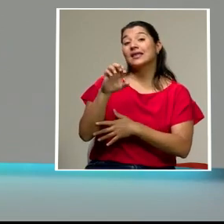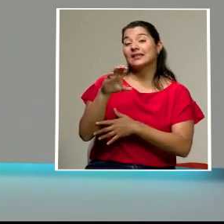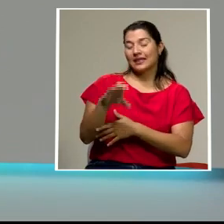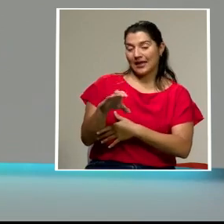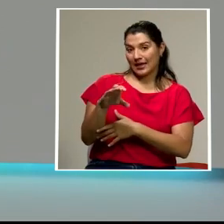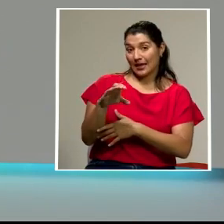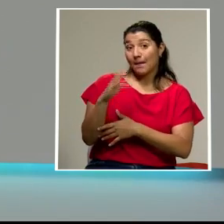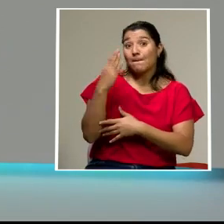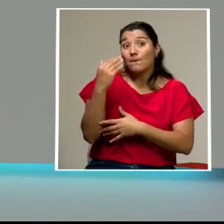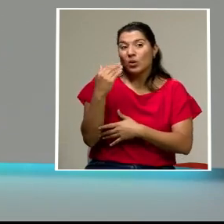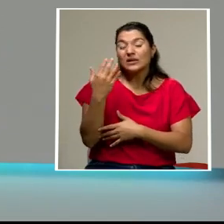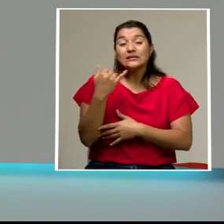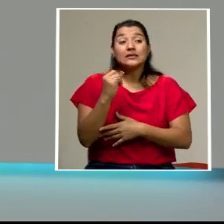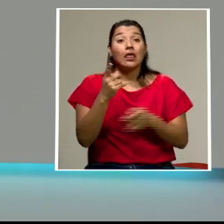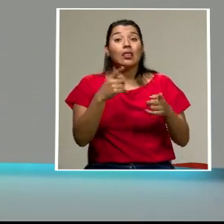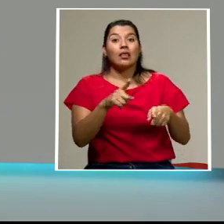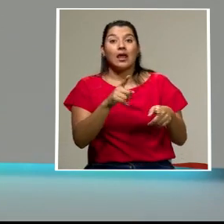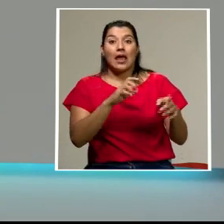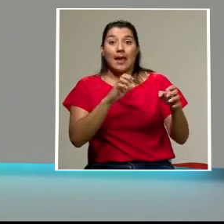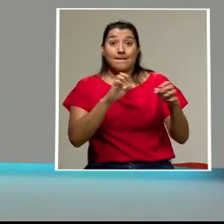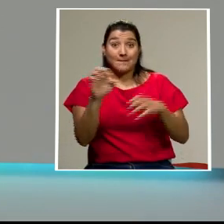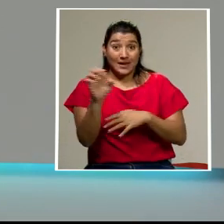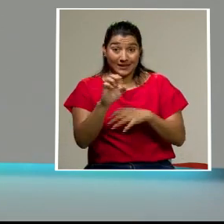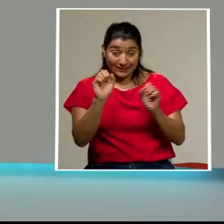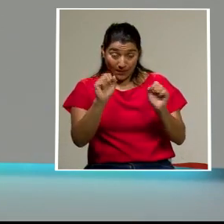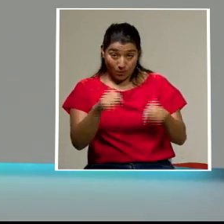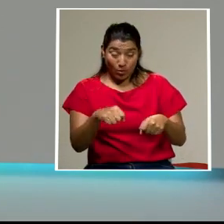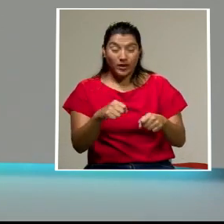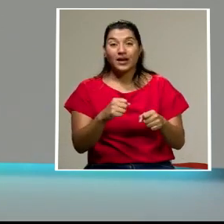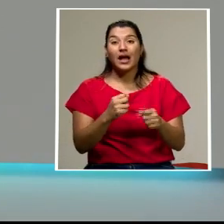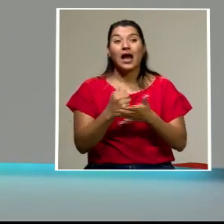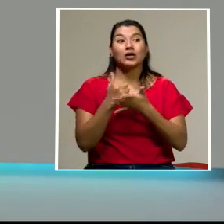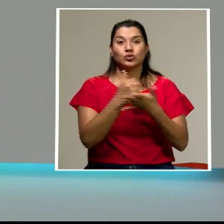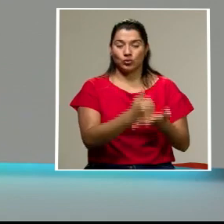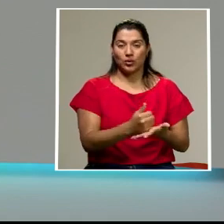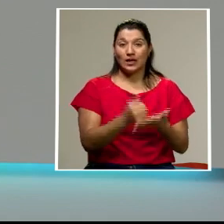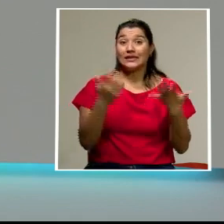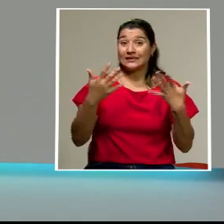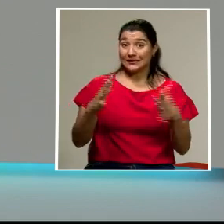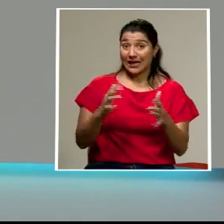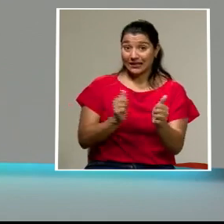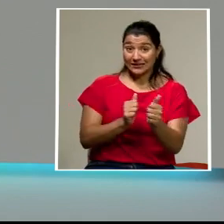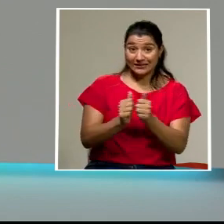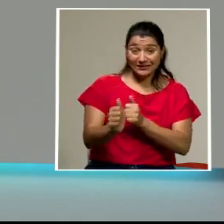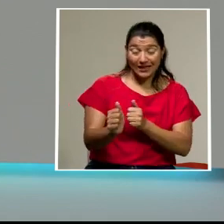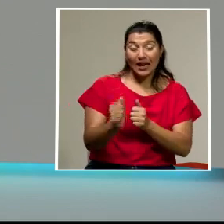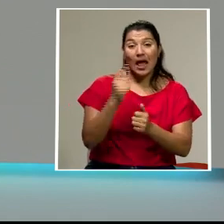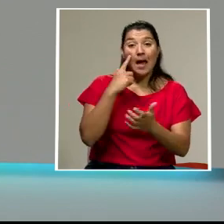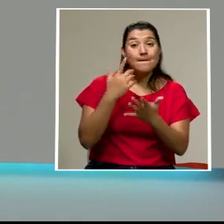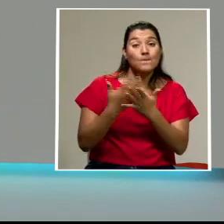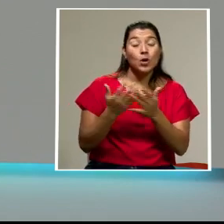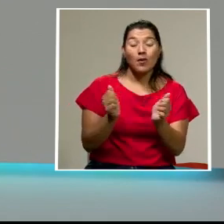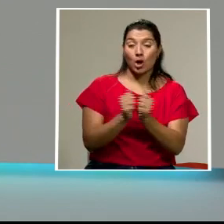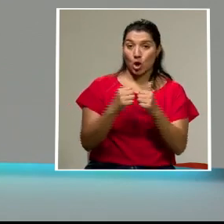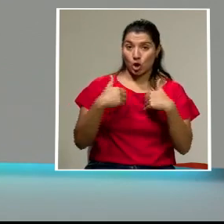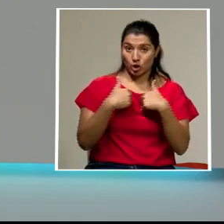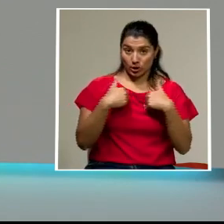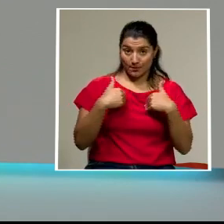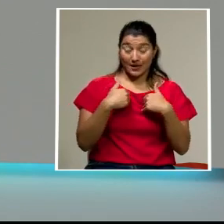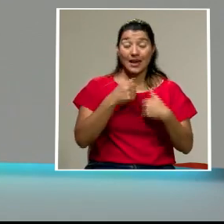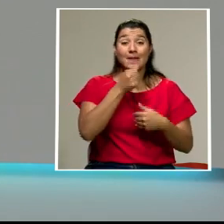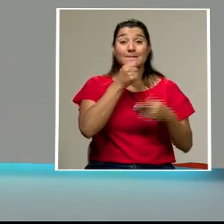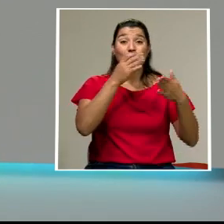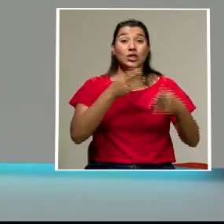caso de emergencia por COVID-19 ya superaron la fase de prueba con animales. Precisamente nuestra compañera Andrea González ya se encuentra acá en el estudio